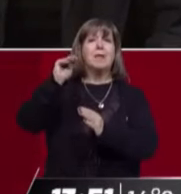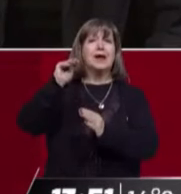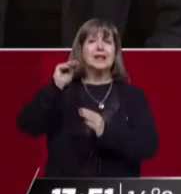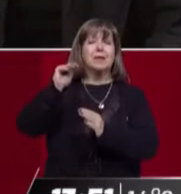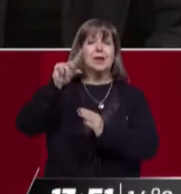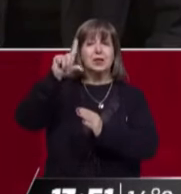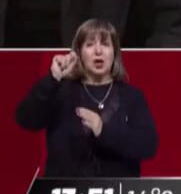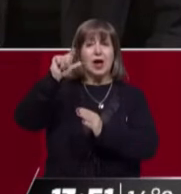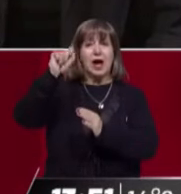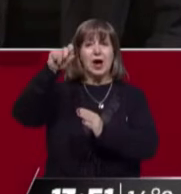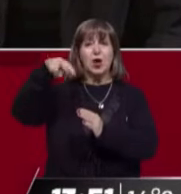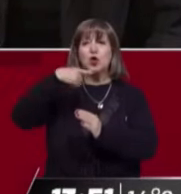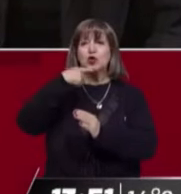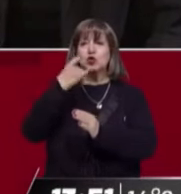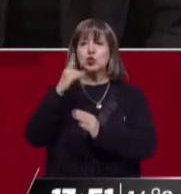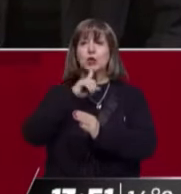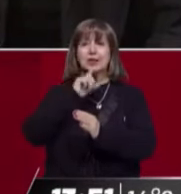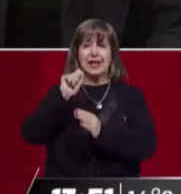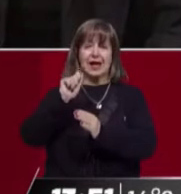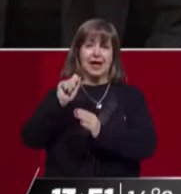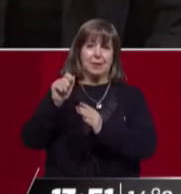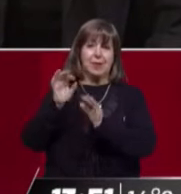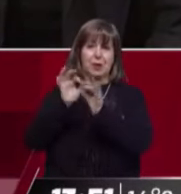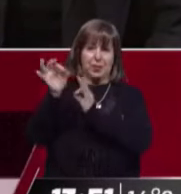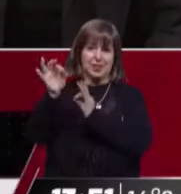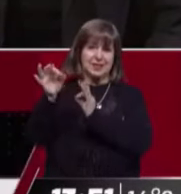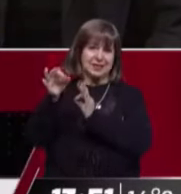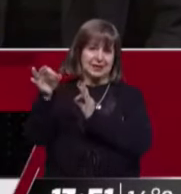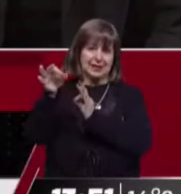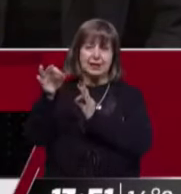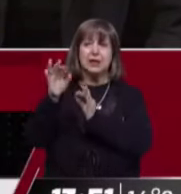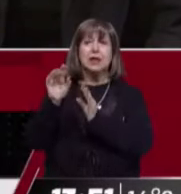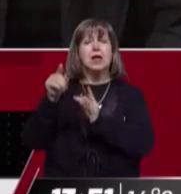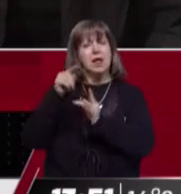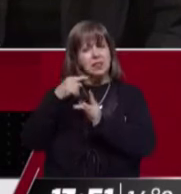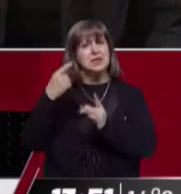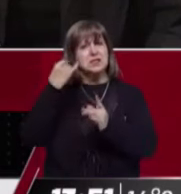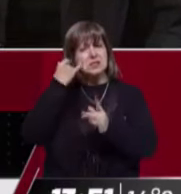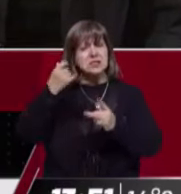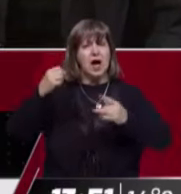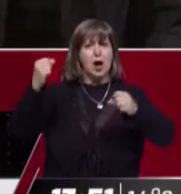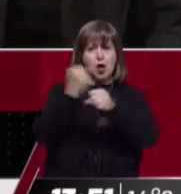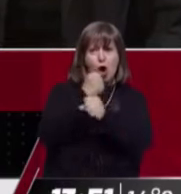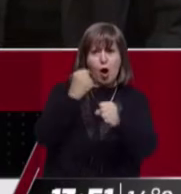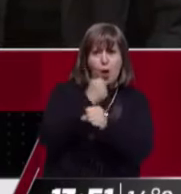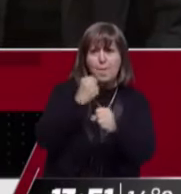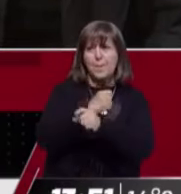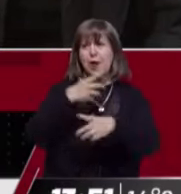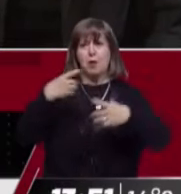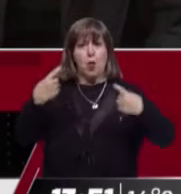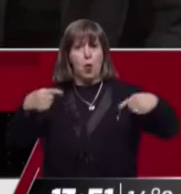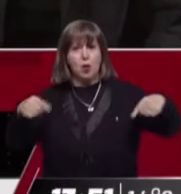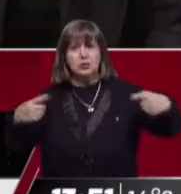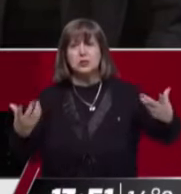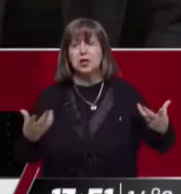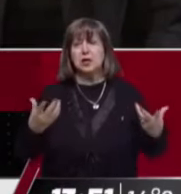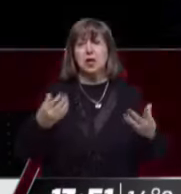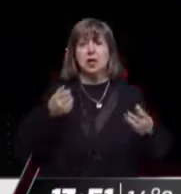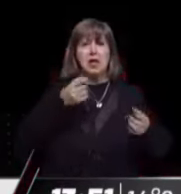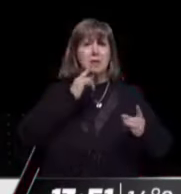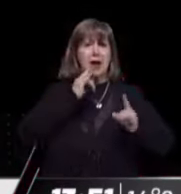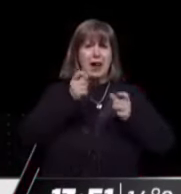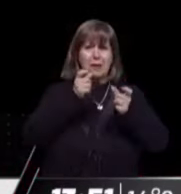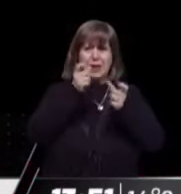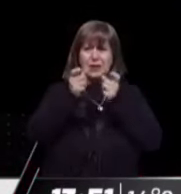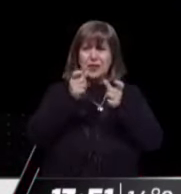barrio. Esta situación de destrozos, insultos y violencia que se dio en las calles de este barrio, un barrio en principio,